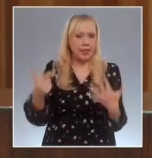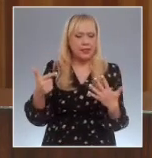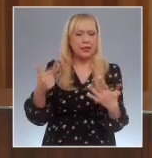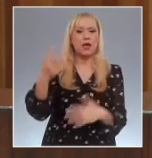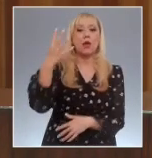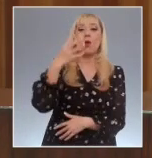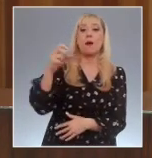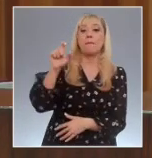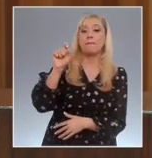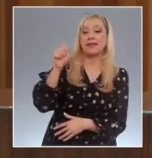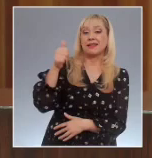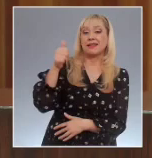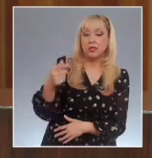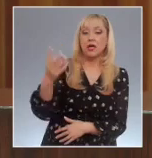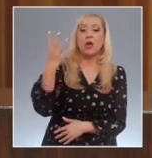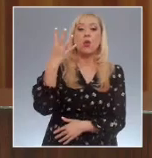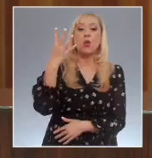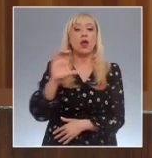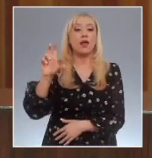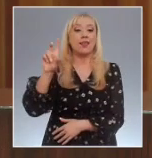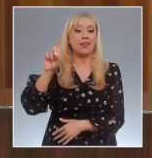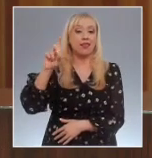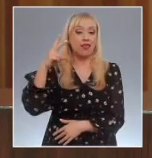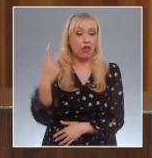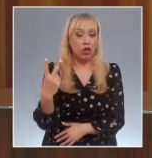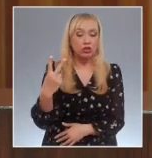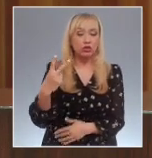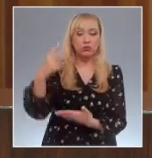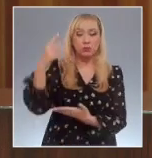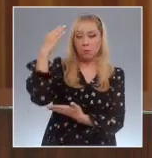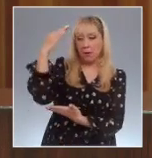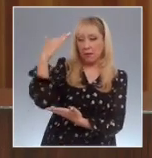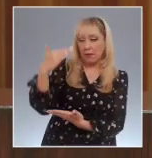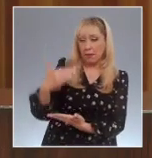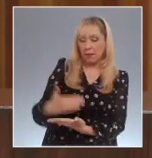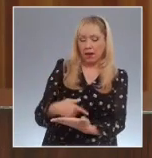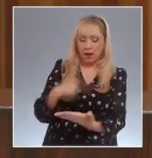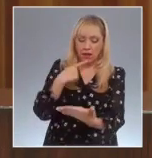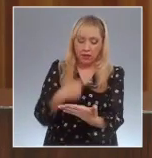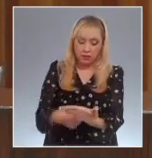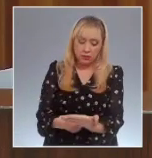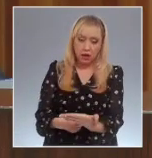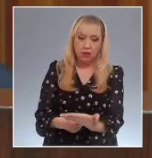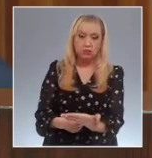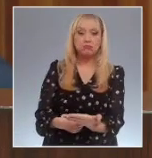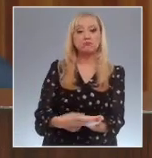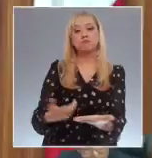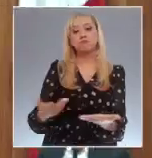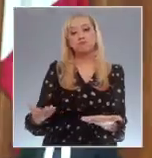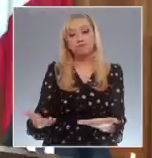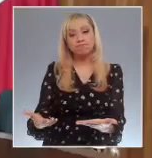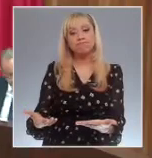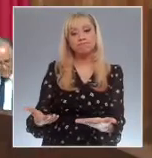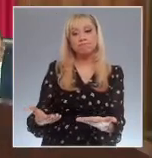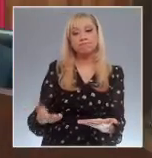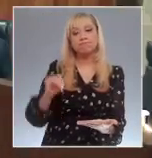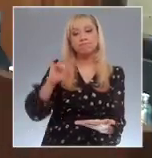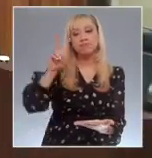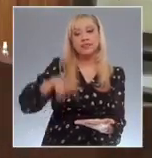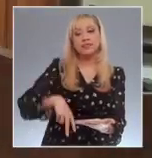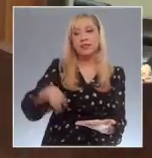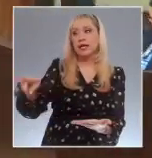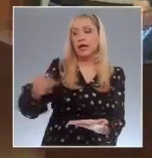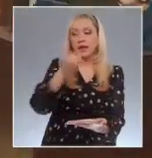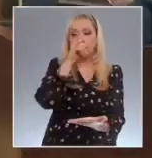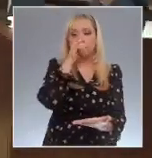el 432, en todos ellos se declara como único resolutivo, se confirma el acuerdo impugnado. En un recurso de